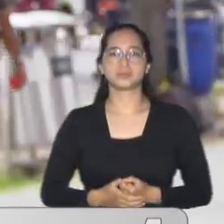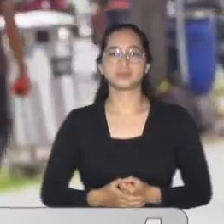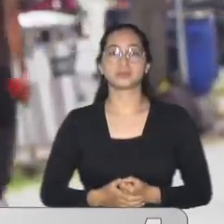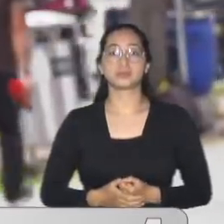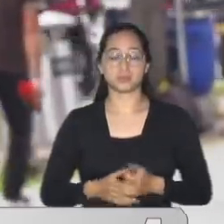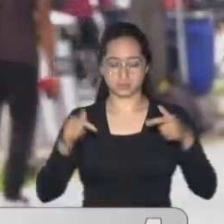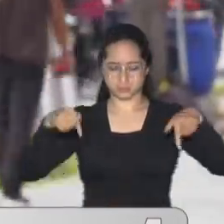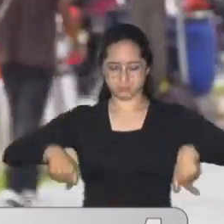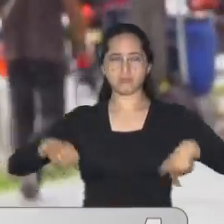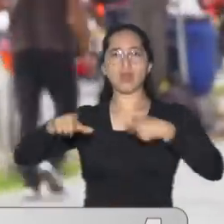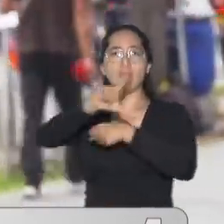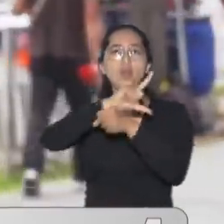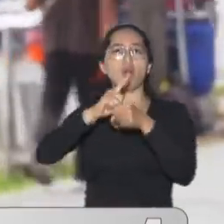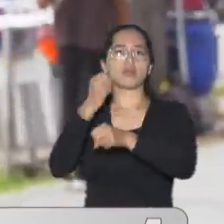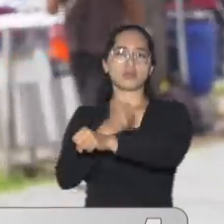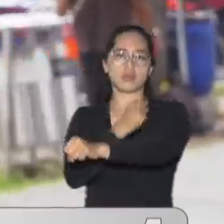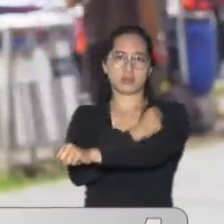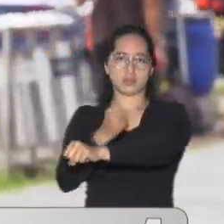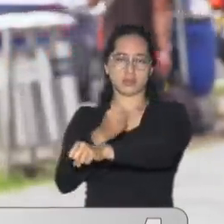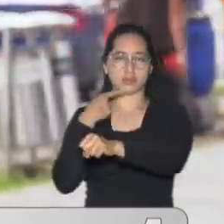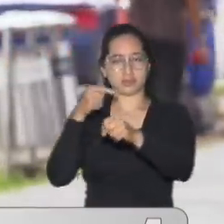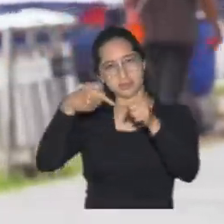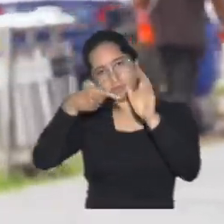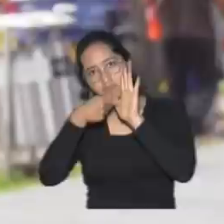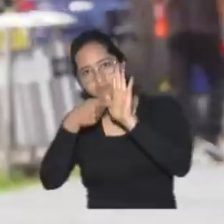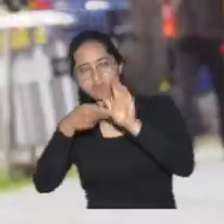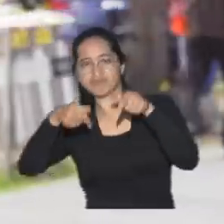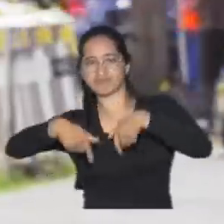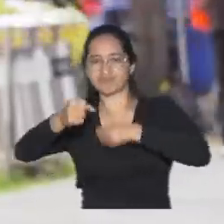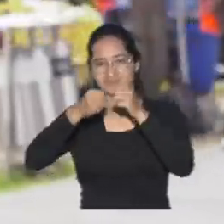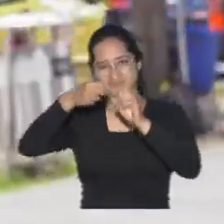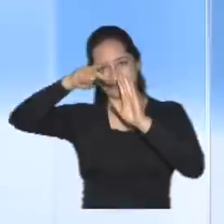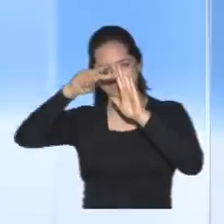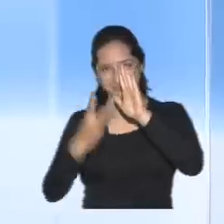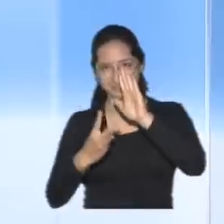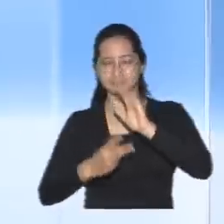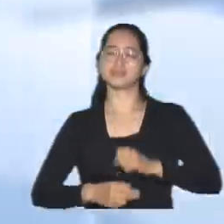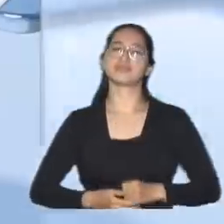Desde la localidad de Suba, en Bogotá, informó Stick Luengas para Noticentro 1 CMI.